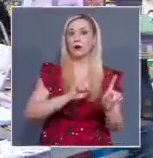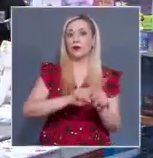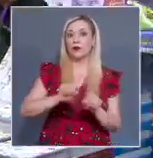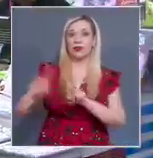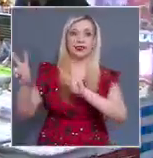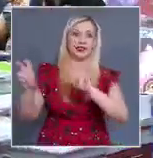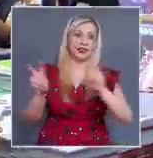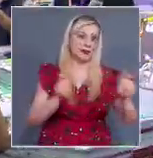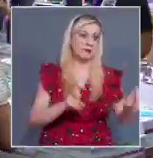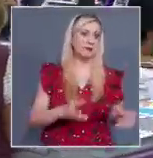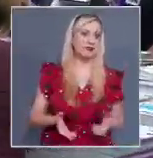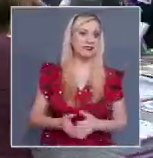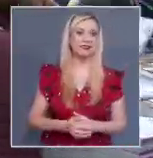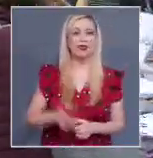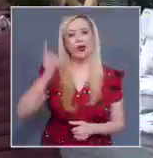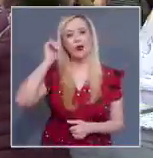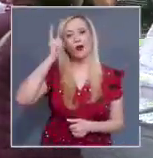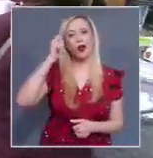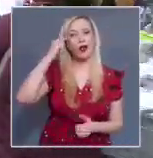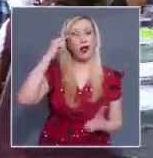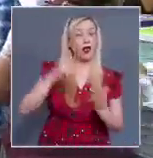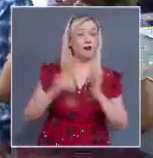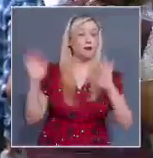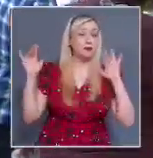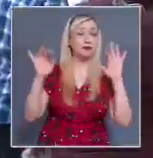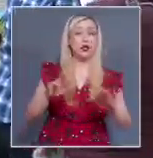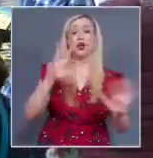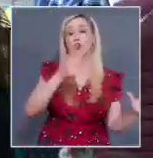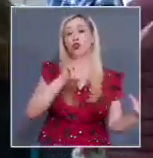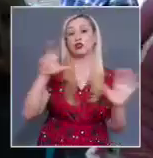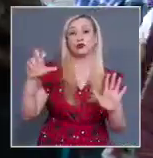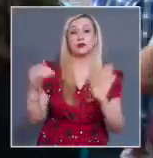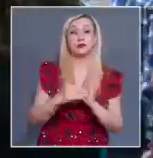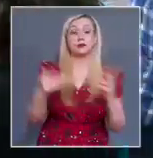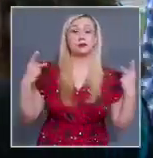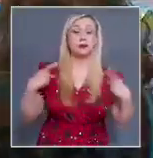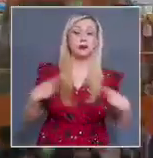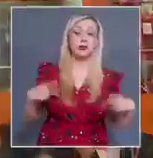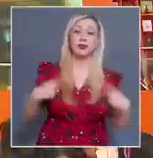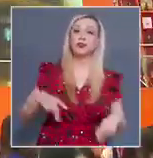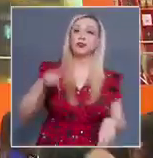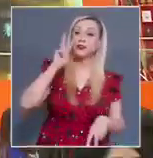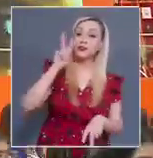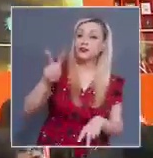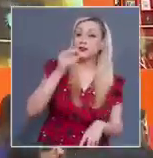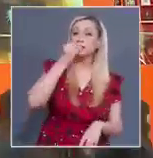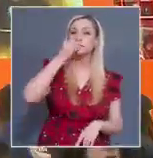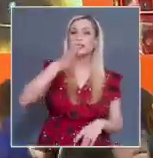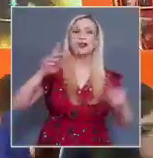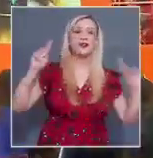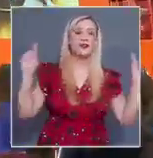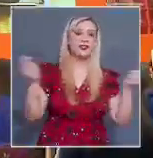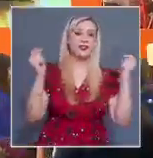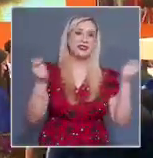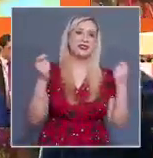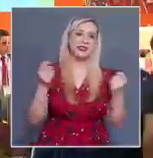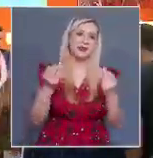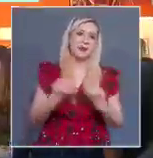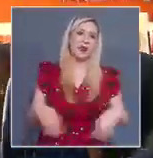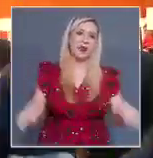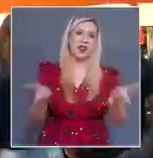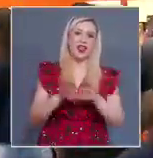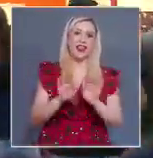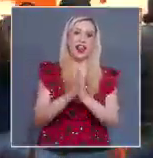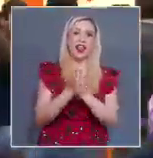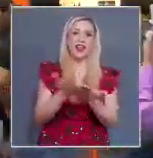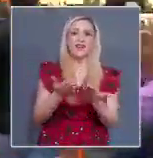que se espera una asistencia de más de 800,000 personas que disfrutarán uno de los festivales más importantes de América Latina. Para el